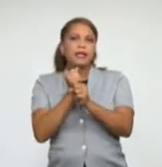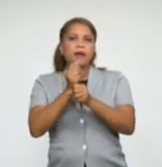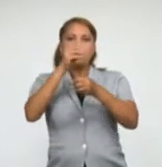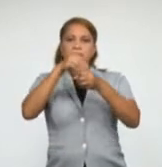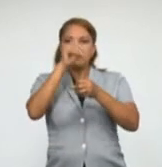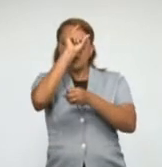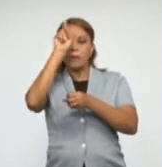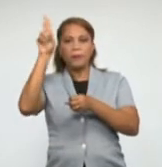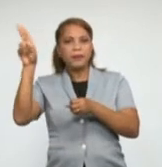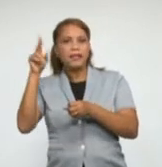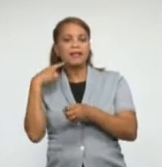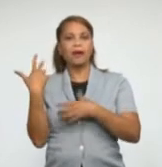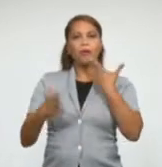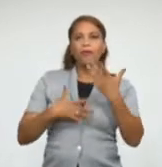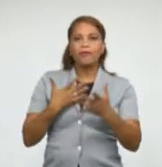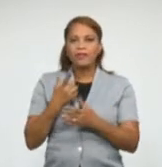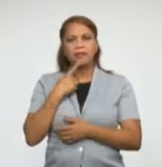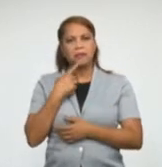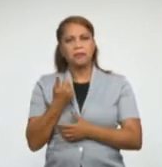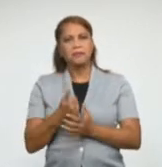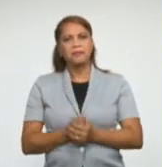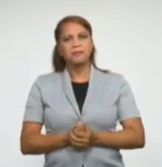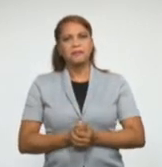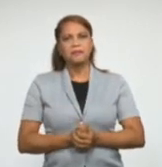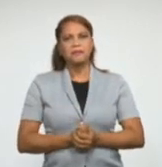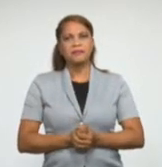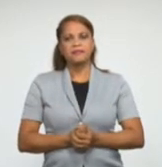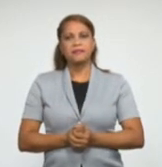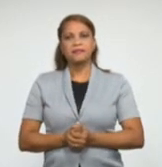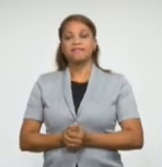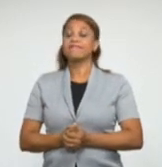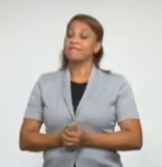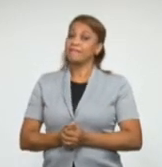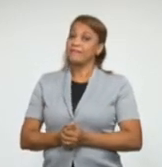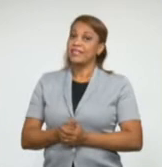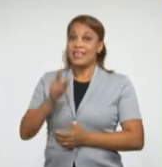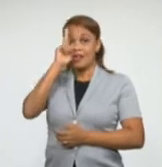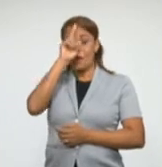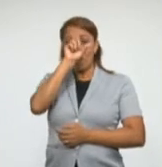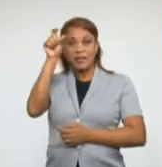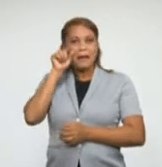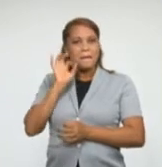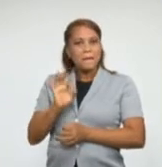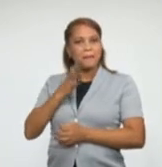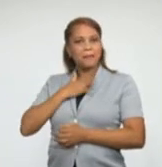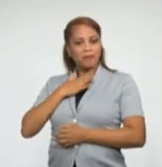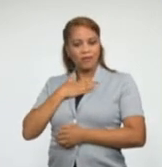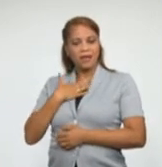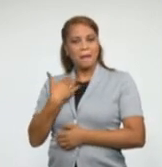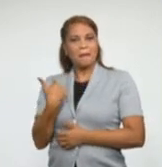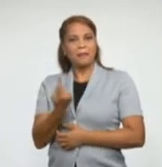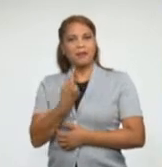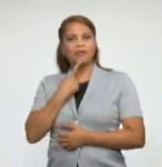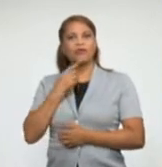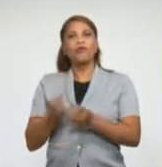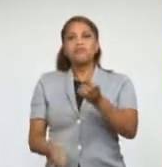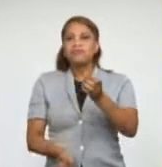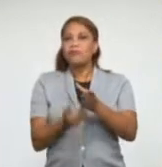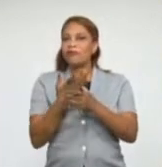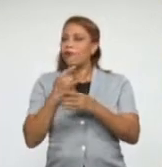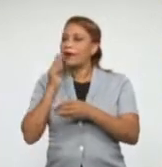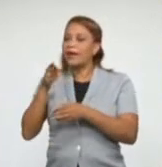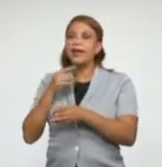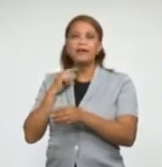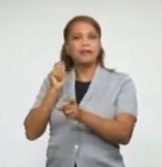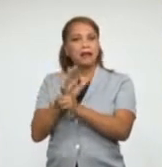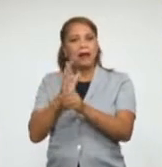este primer ensayo clínico en población pediátrica? Bueno, ese es mi hospital. En ese hospital me formé yo, en ese hospital crecí yo, y en ese